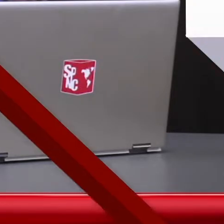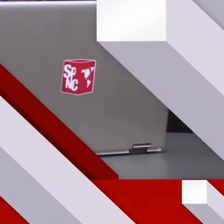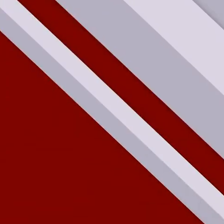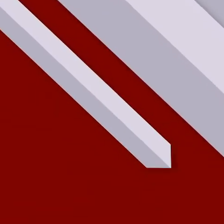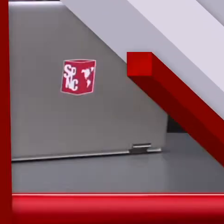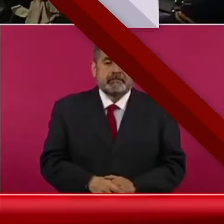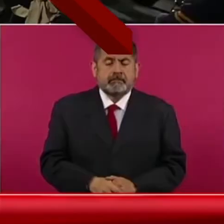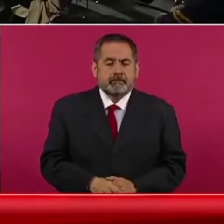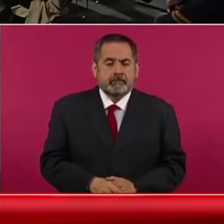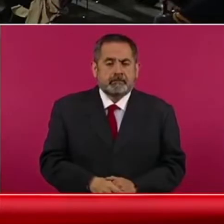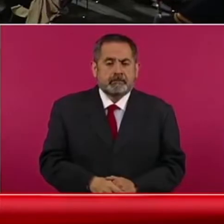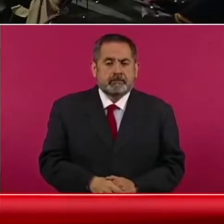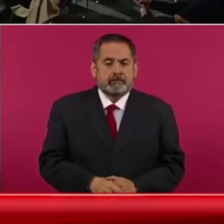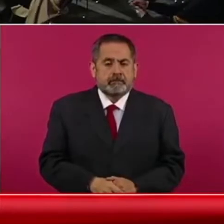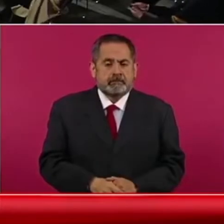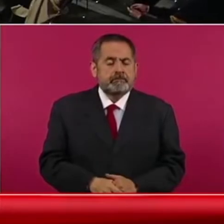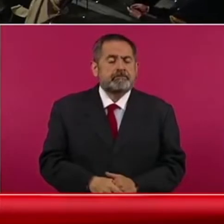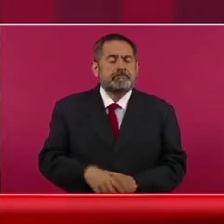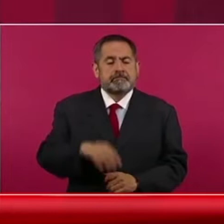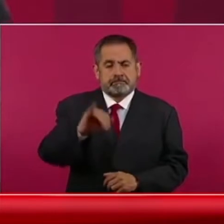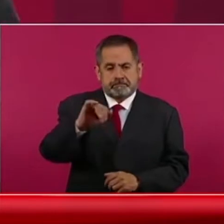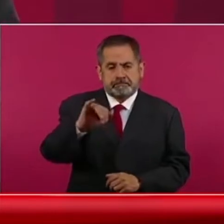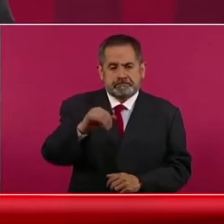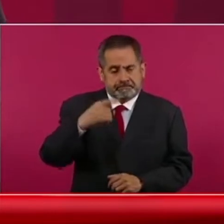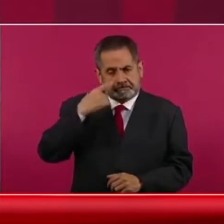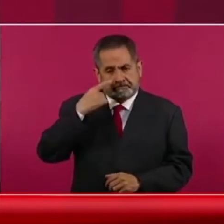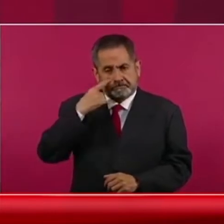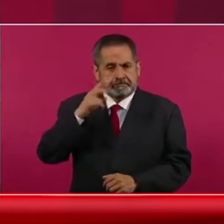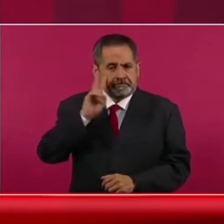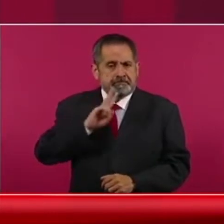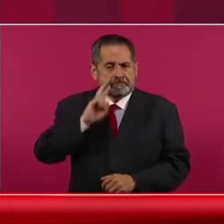Manuel López Obrador. Viendo eso precisamente,